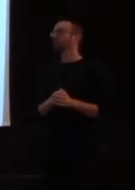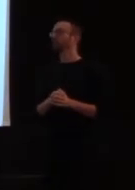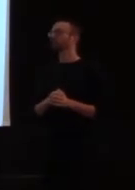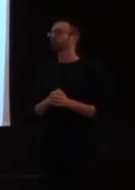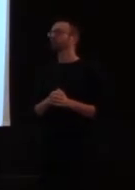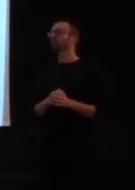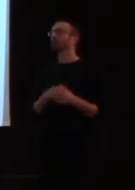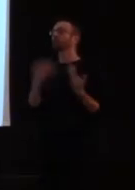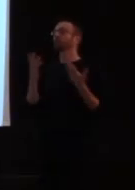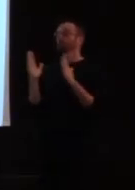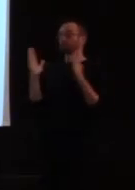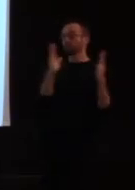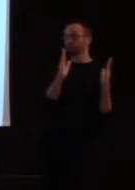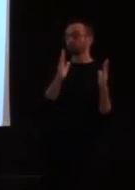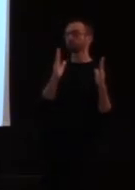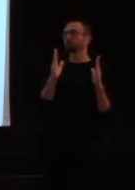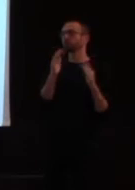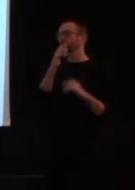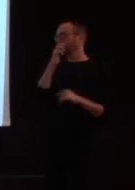A continuación, lo que hicimos fue